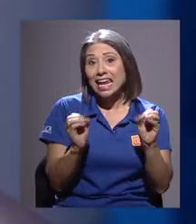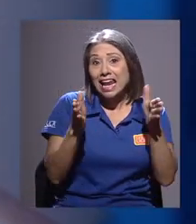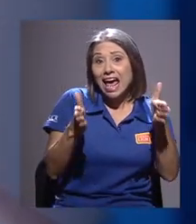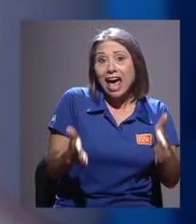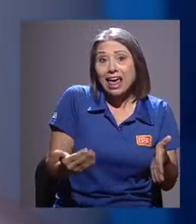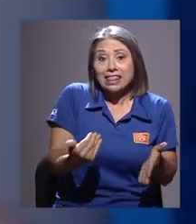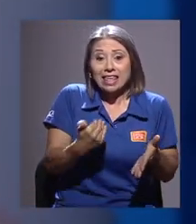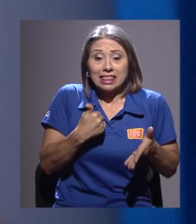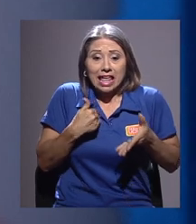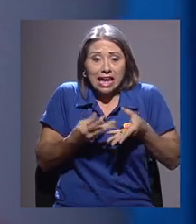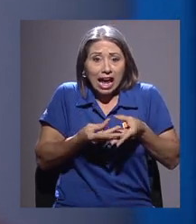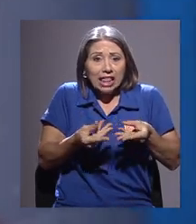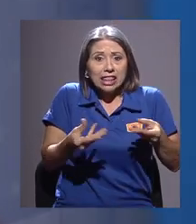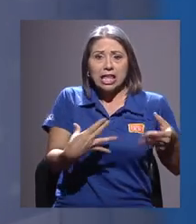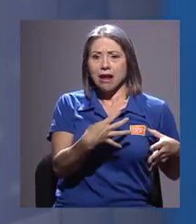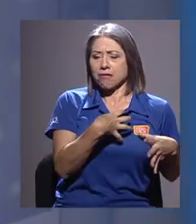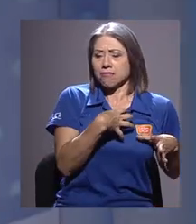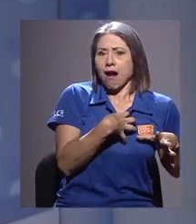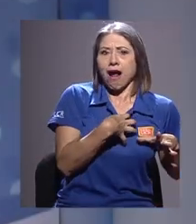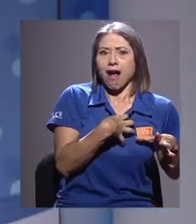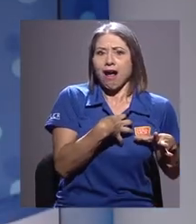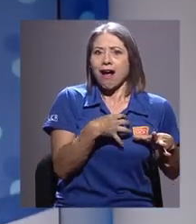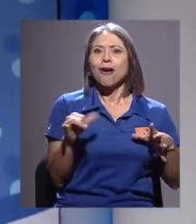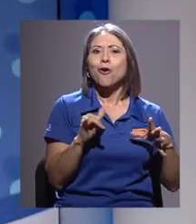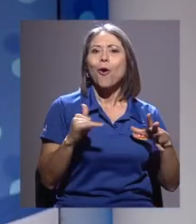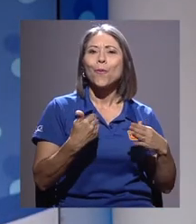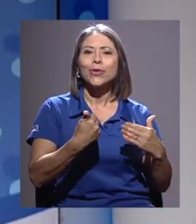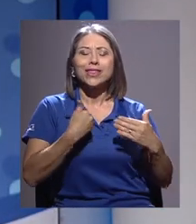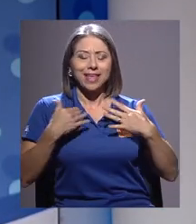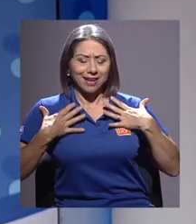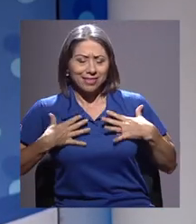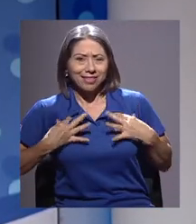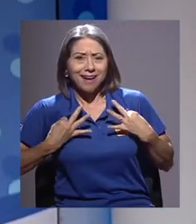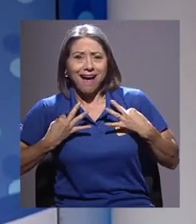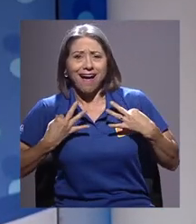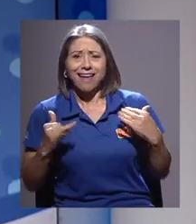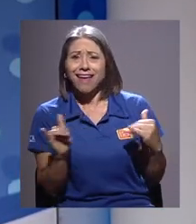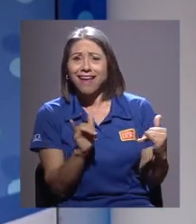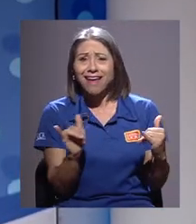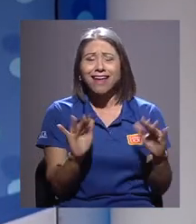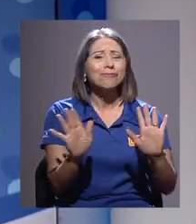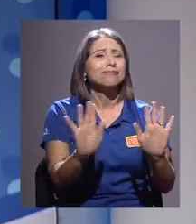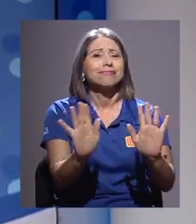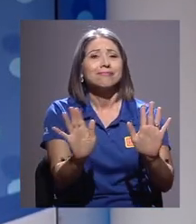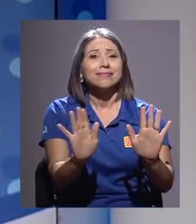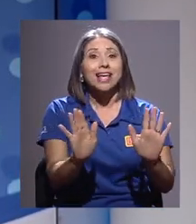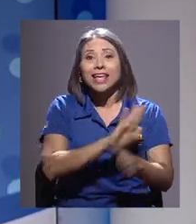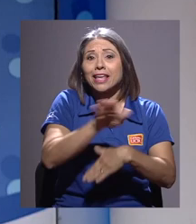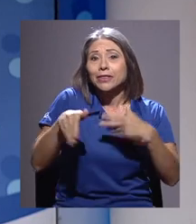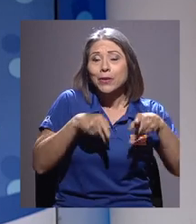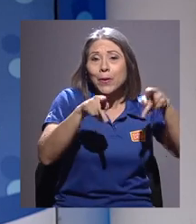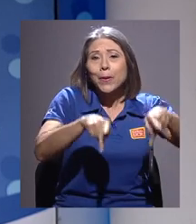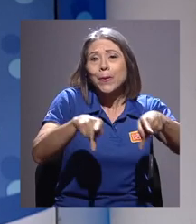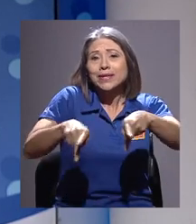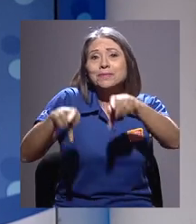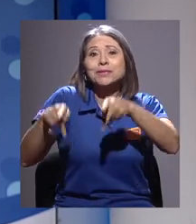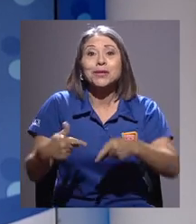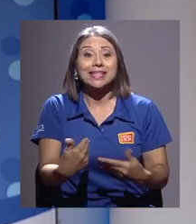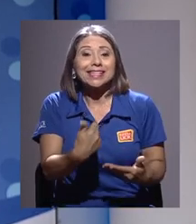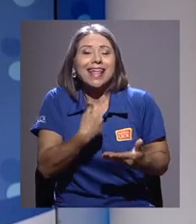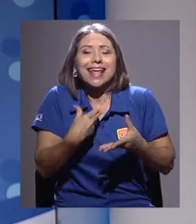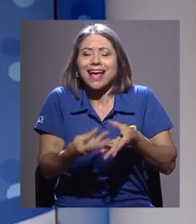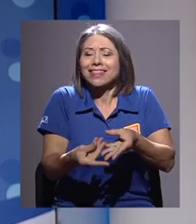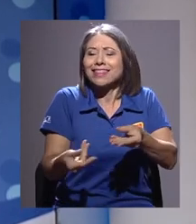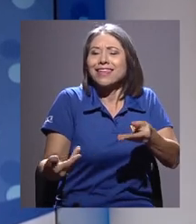tierra como se tiene traje, que todos tengan tierra